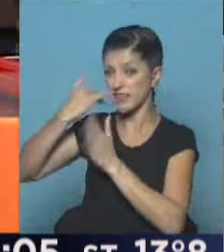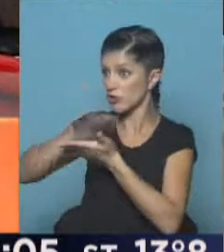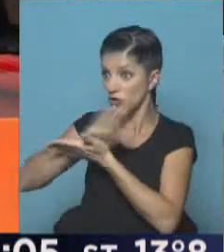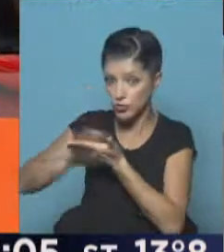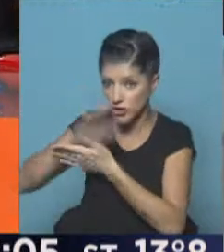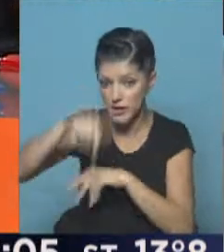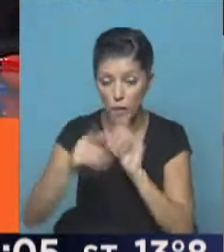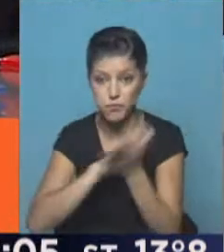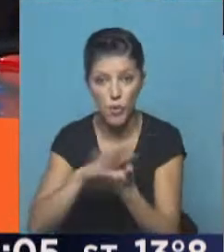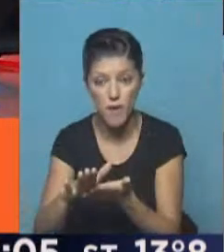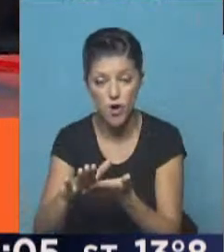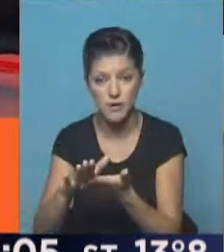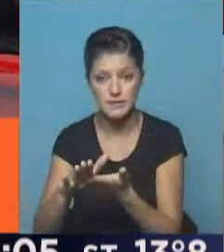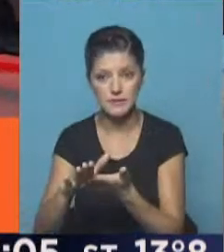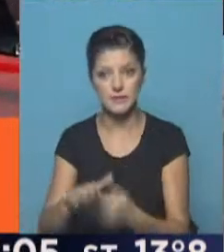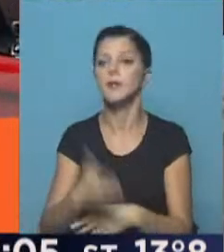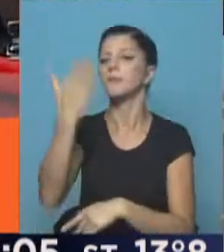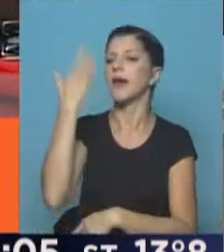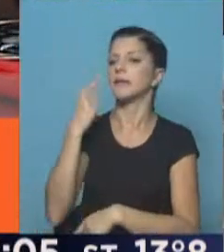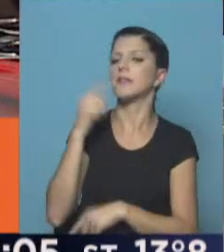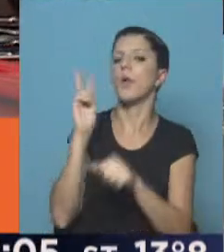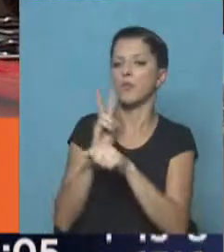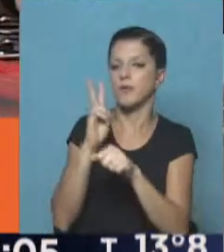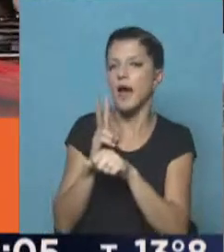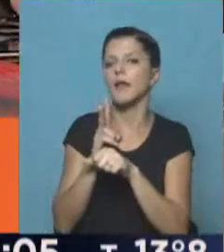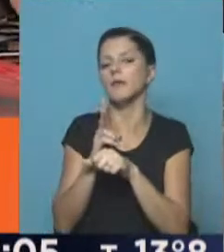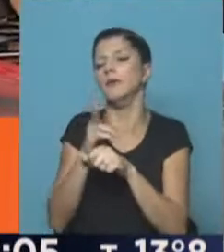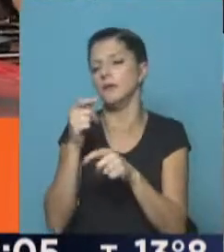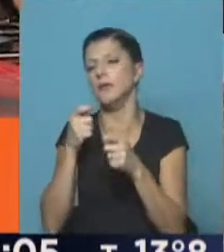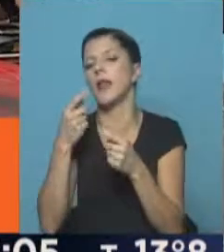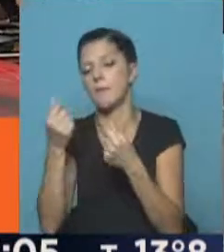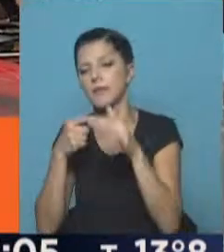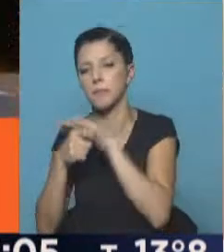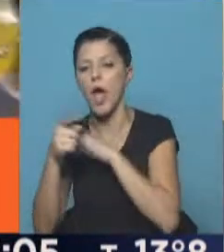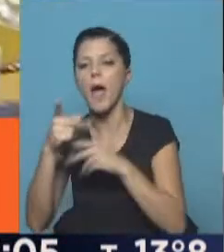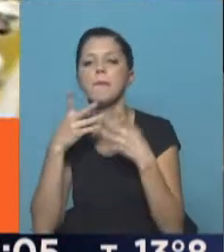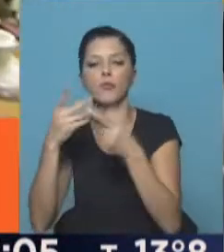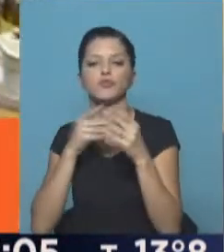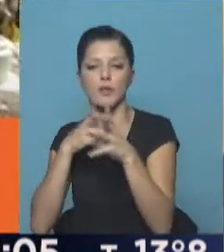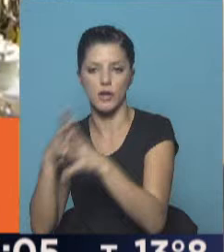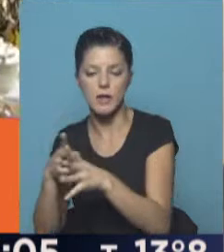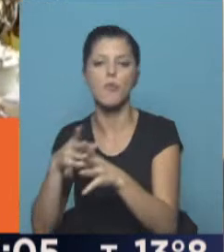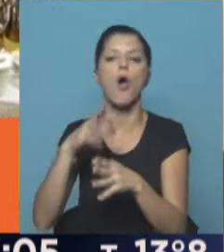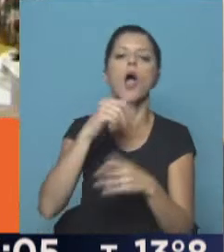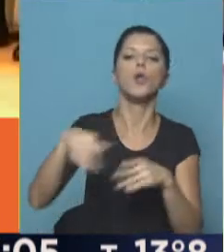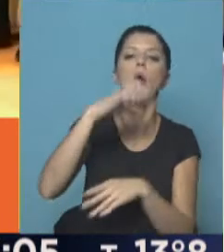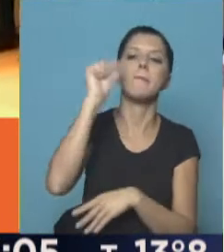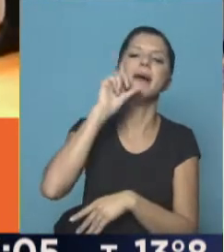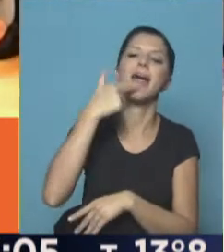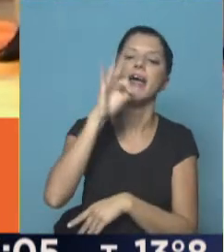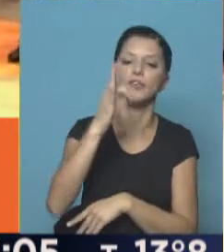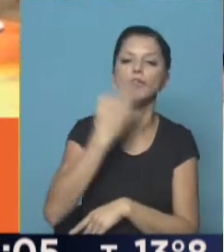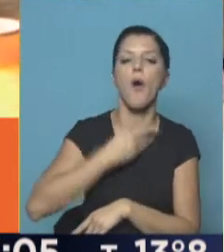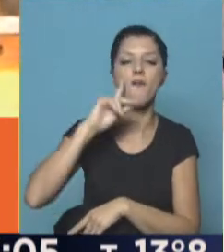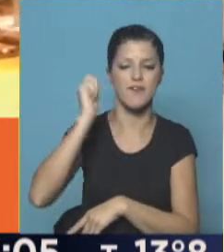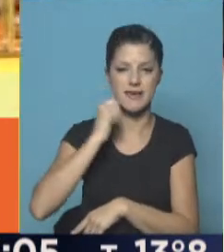resuelto. Era prevención del financiamiento del terrorismo, las regulaciones financieras, el tema de los paraísos fiscales. Había las